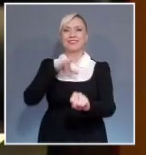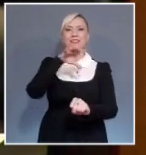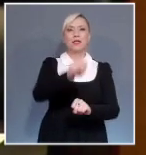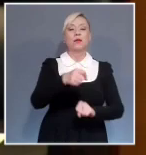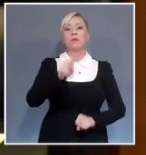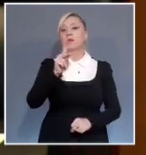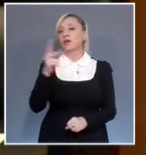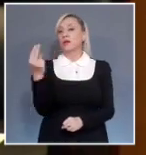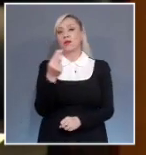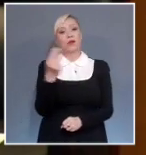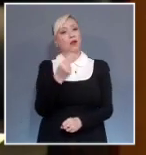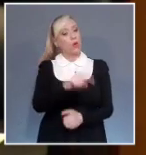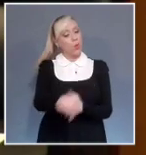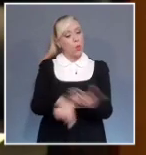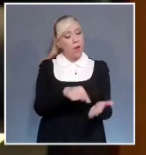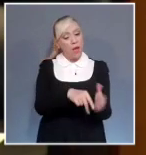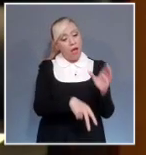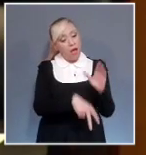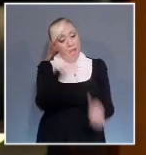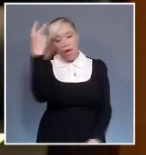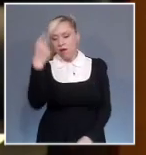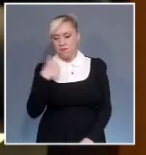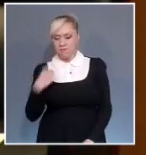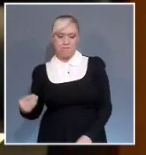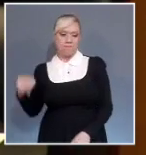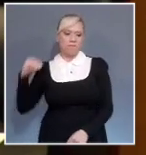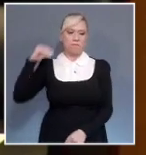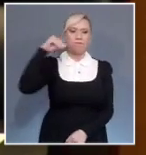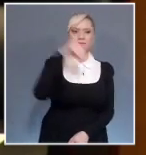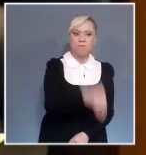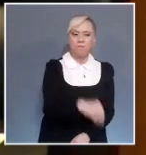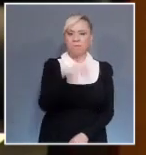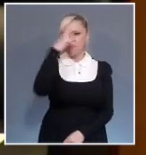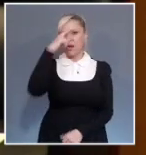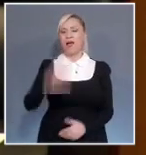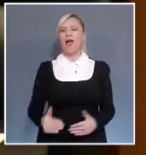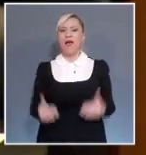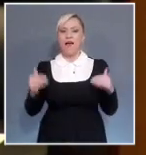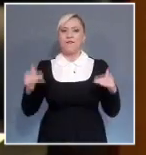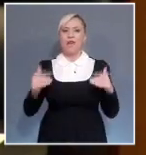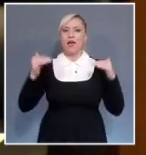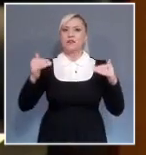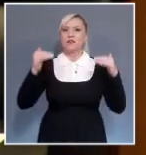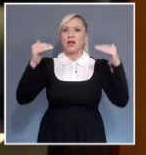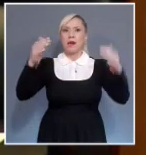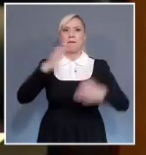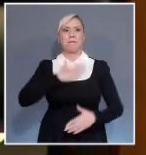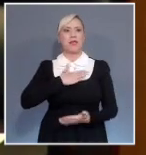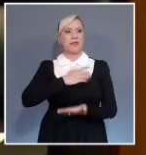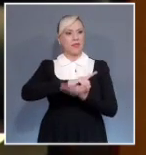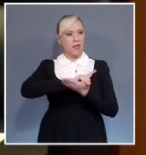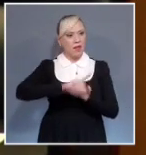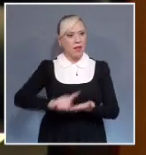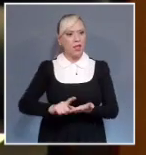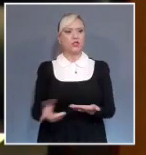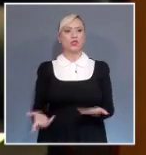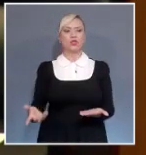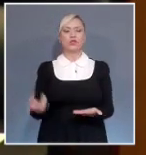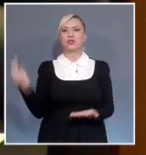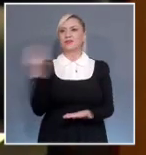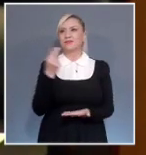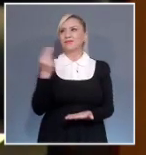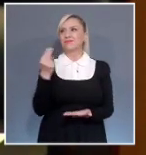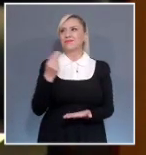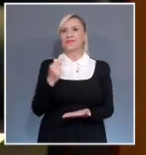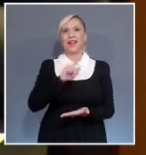espacios para que de esa manera nos permita avanzar en nuestros derechos, avanzar en esas políticas públicas